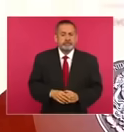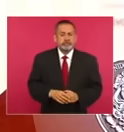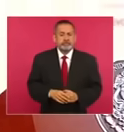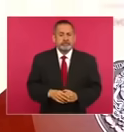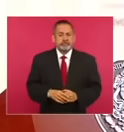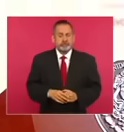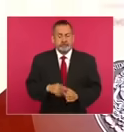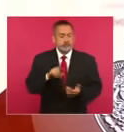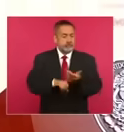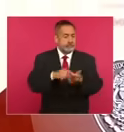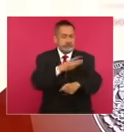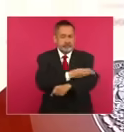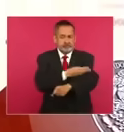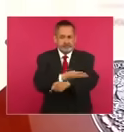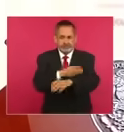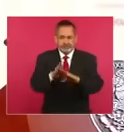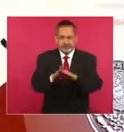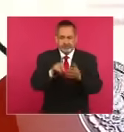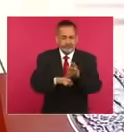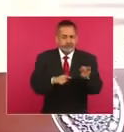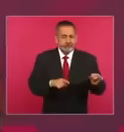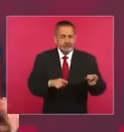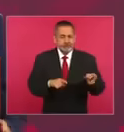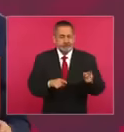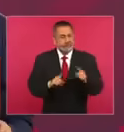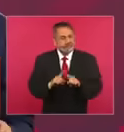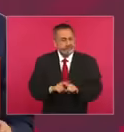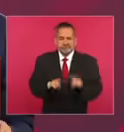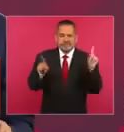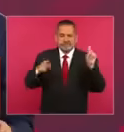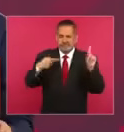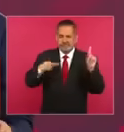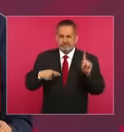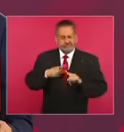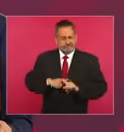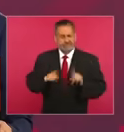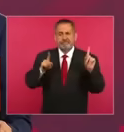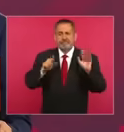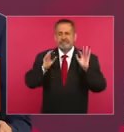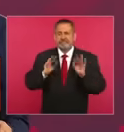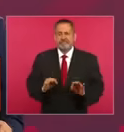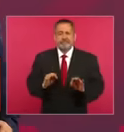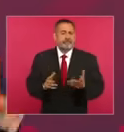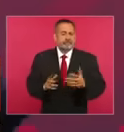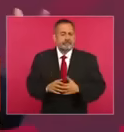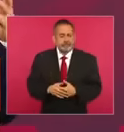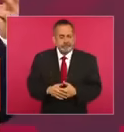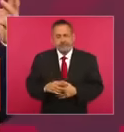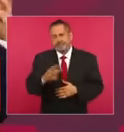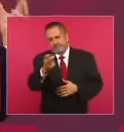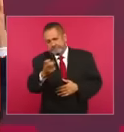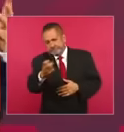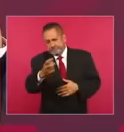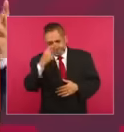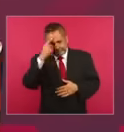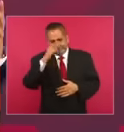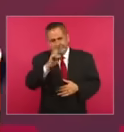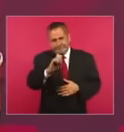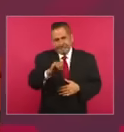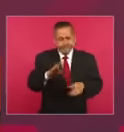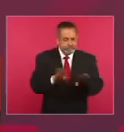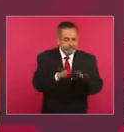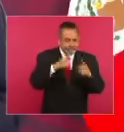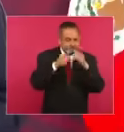Ni siquiera en ninguna de las casas encuestadoras ganó Marcelo como para volverla a llevar a cabo.